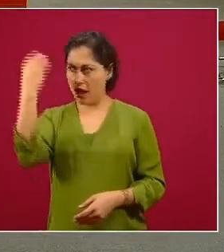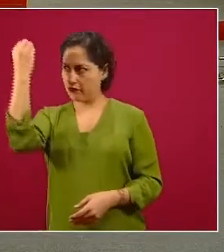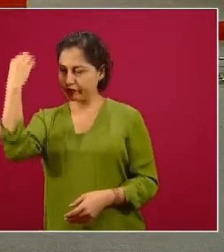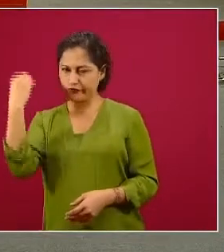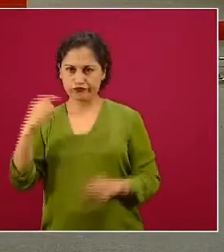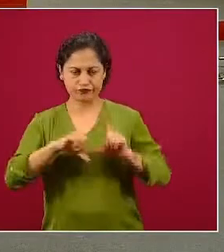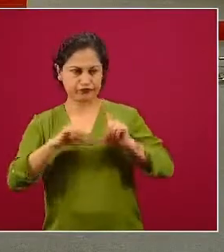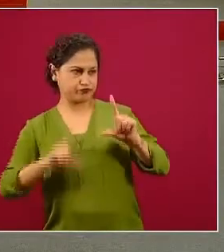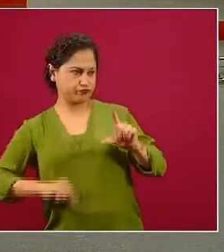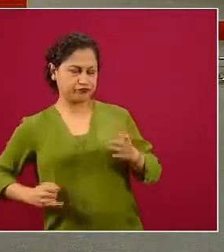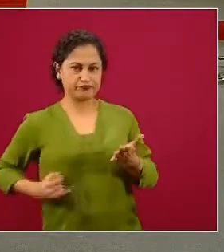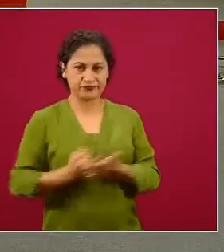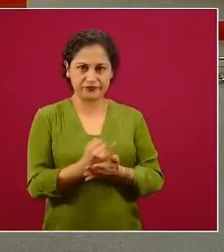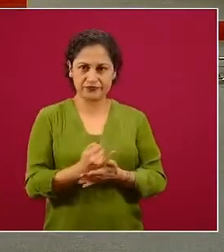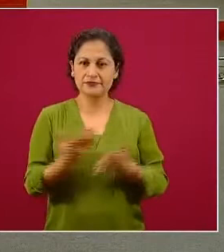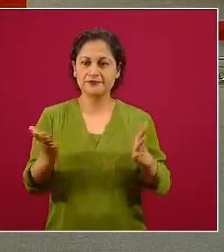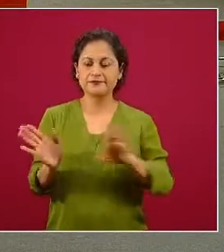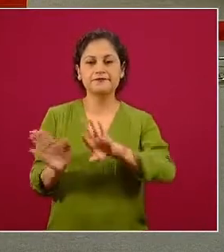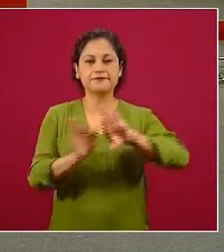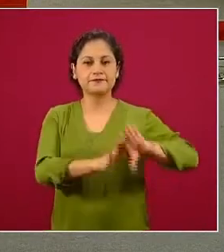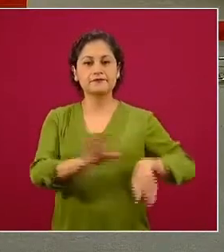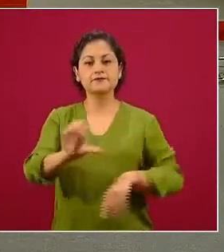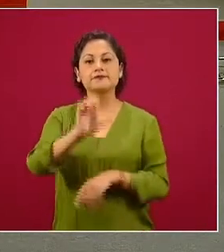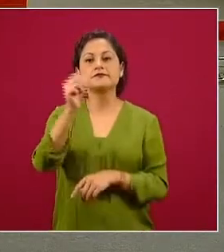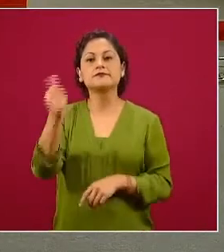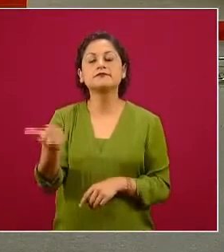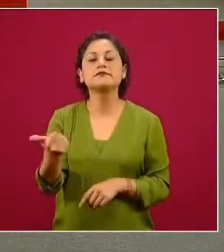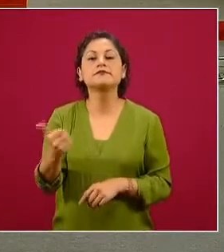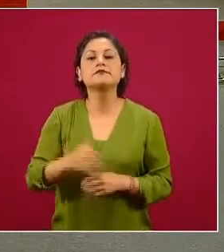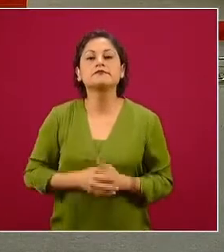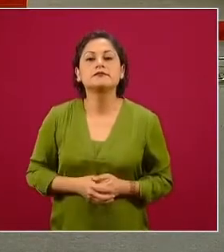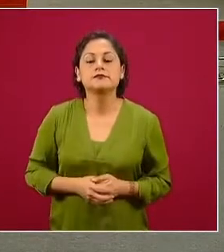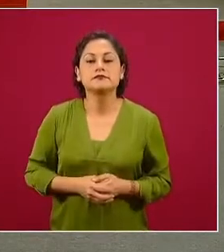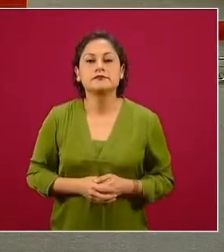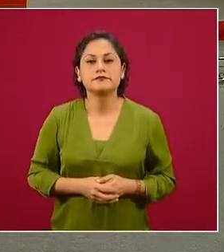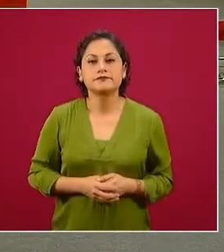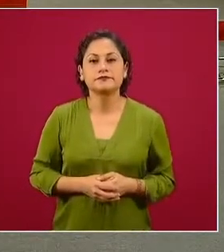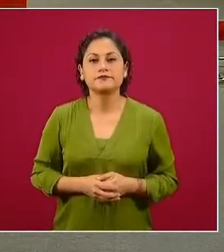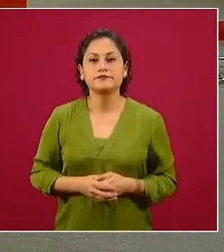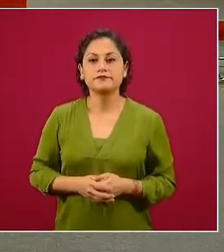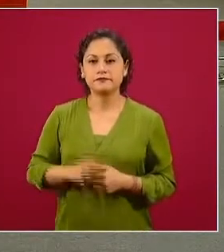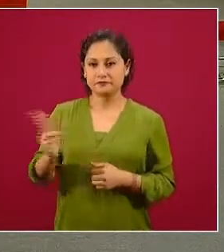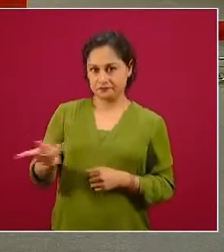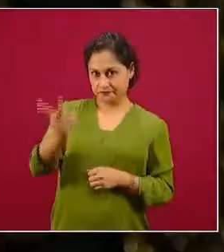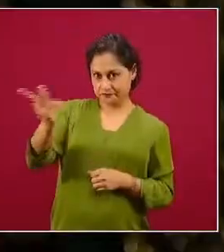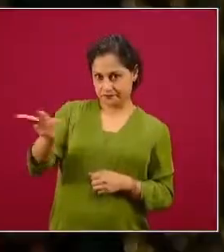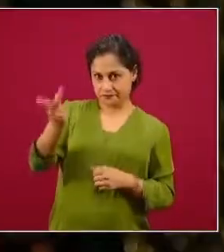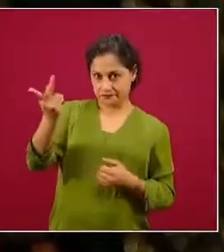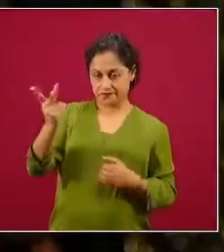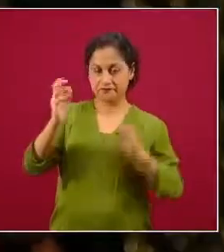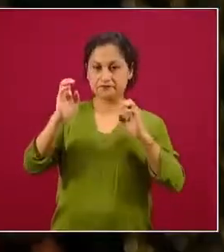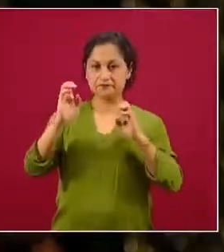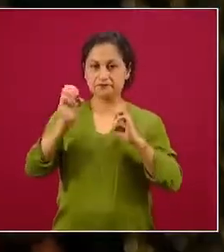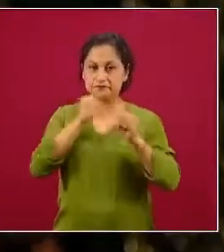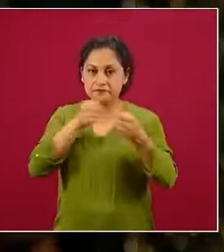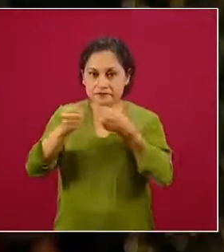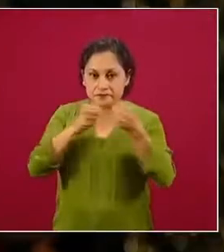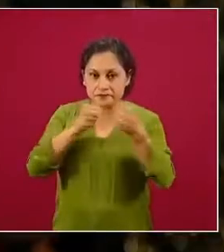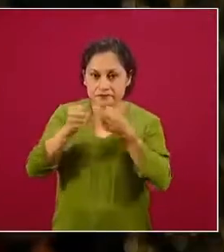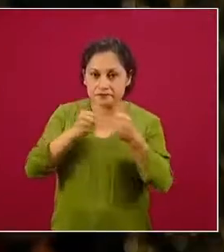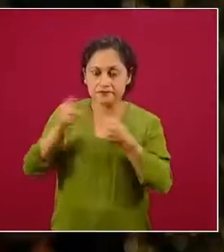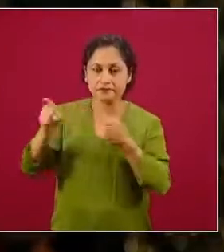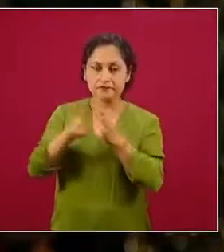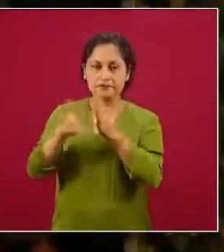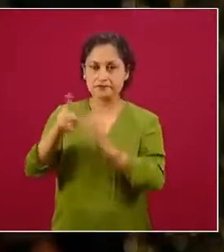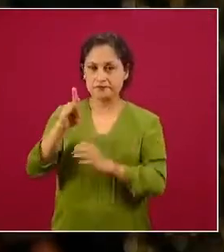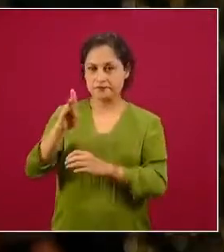respecto. Ahora, mi otra pregunta, seguí con atención una entrevista que tuvo usted con Genaro Villamil, en donde ofreció algunos datos que me